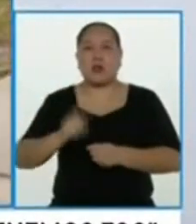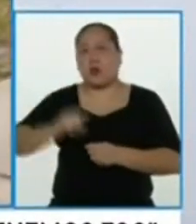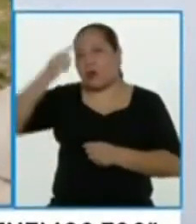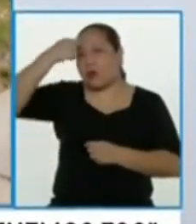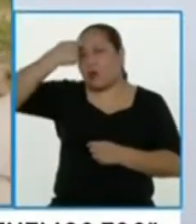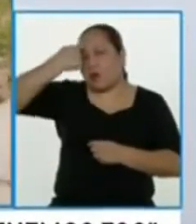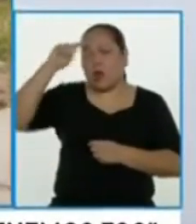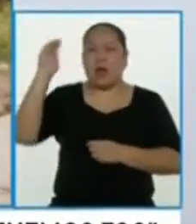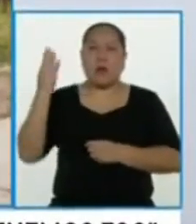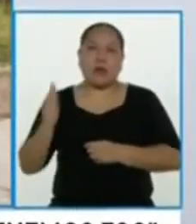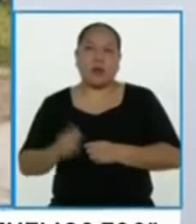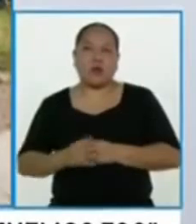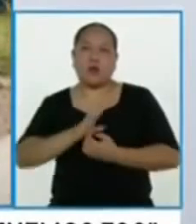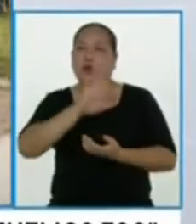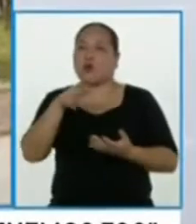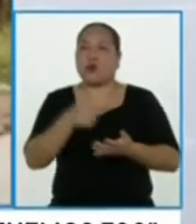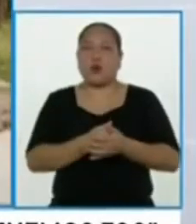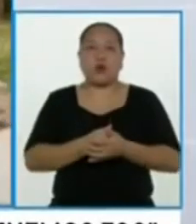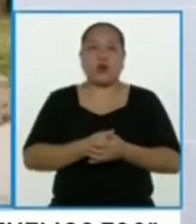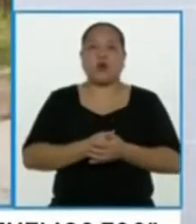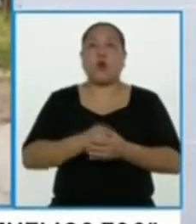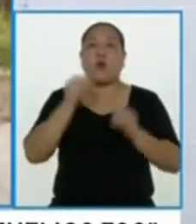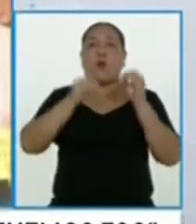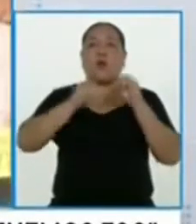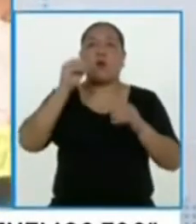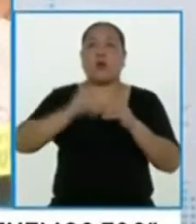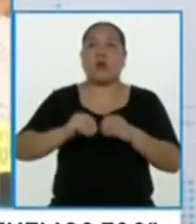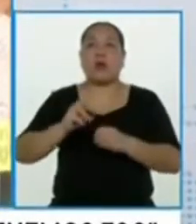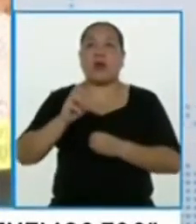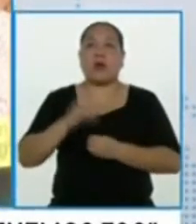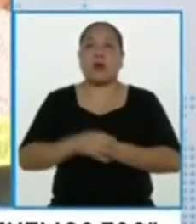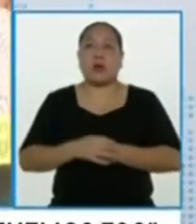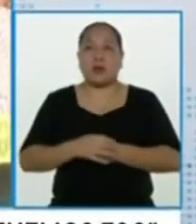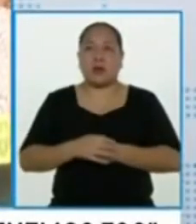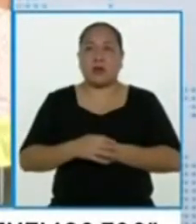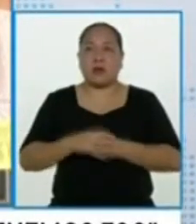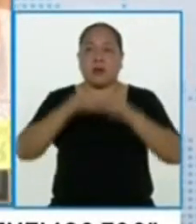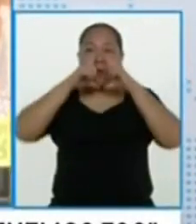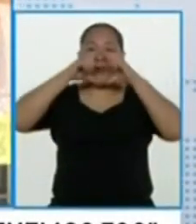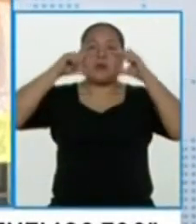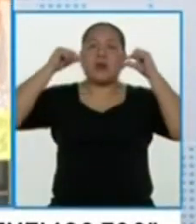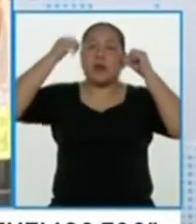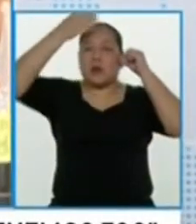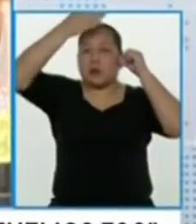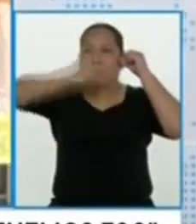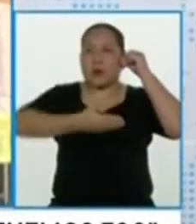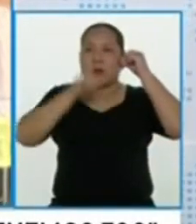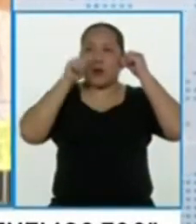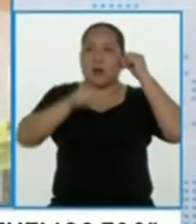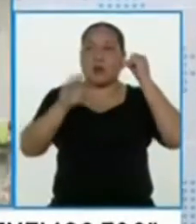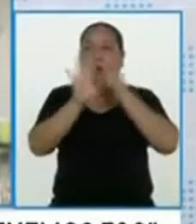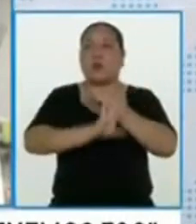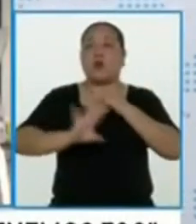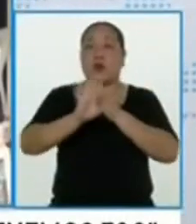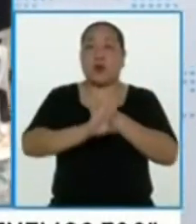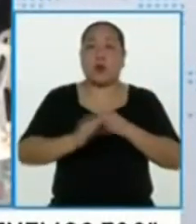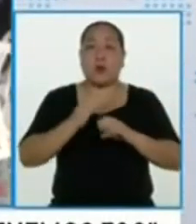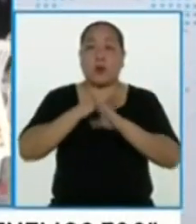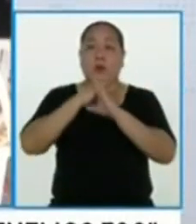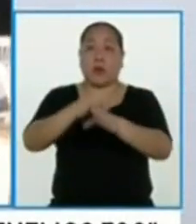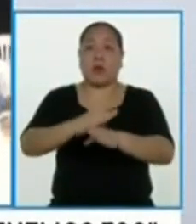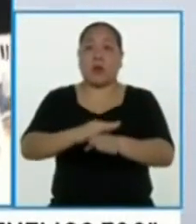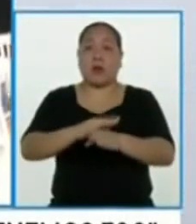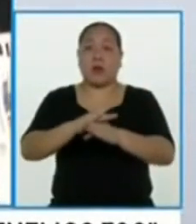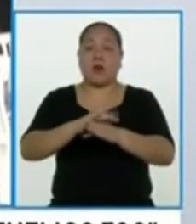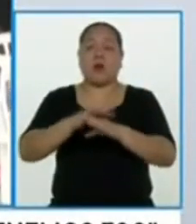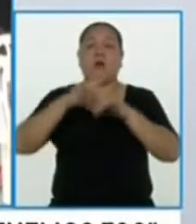los brasileños. Ahora todo el mundo produce respiradores. La mascarilla con el protector facial, doctor, ¿qué tanta barrera es para impedirle al virus que